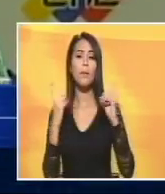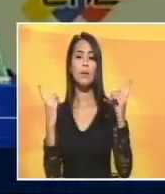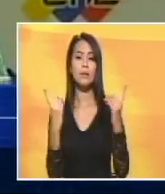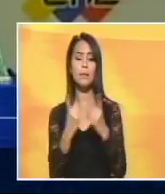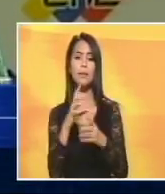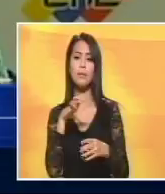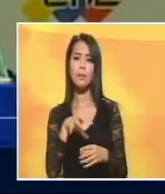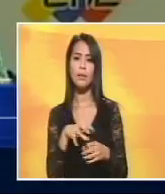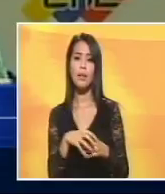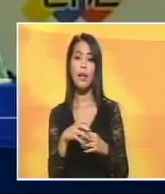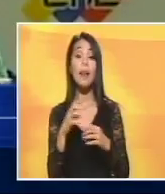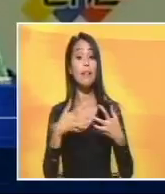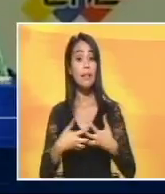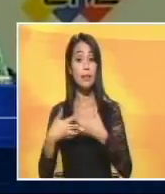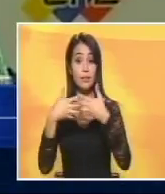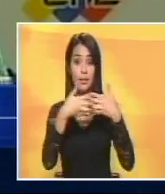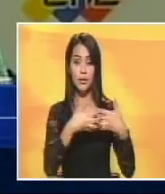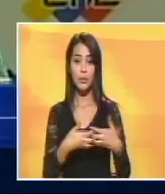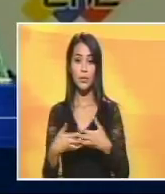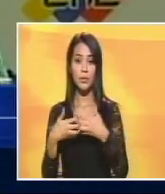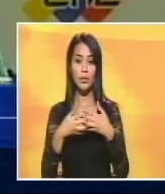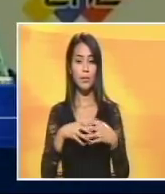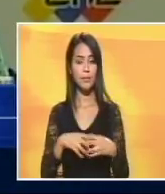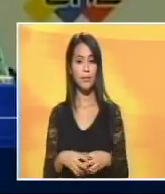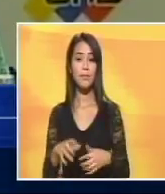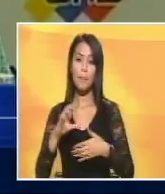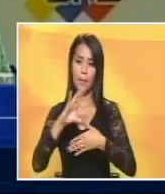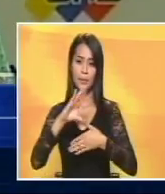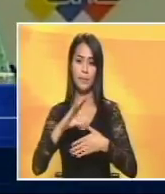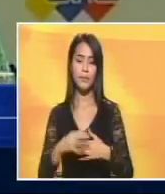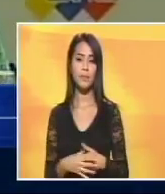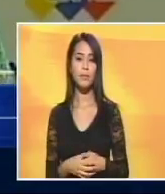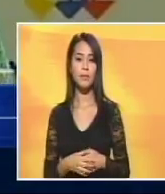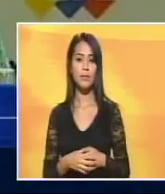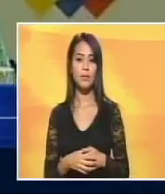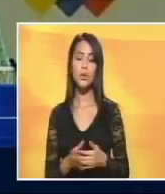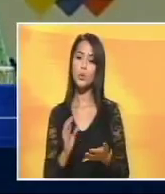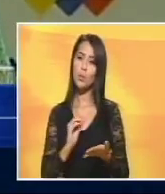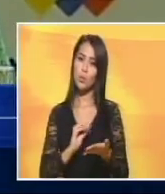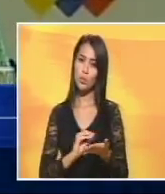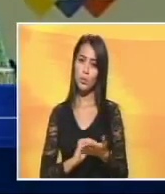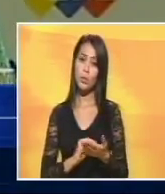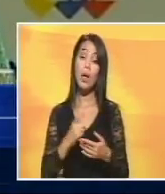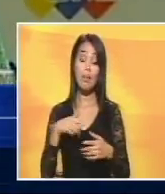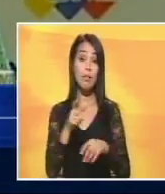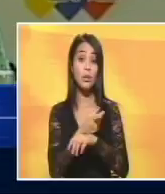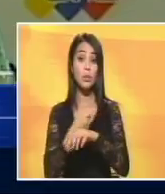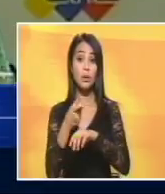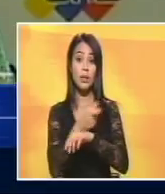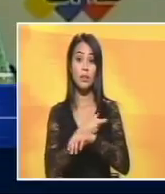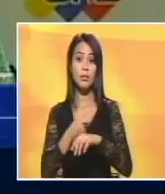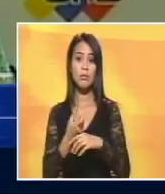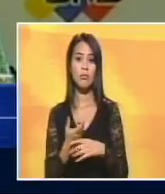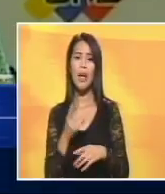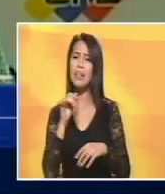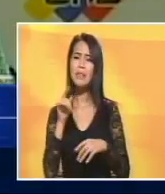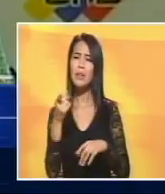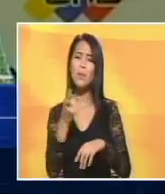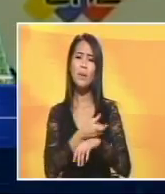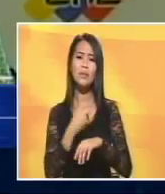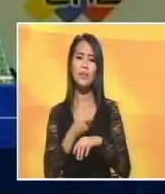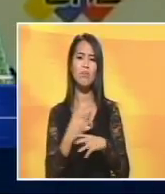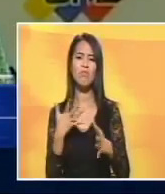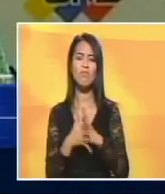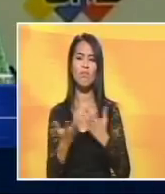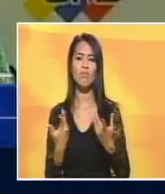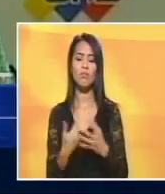de Estado de Estados Unidos de América. Nuevamente, ese gobierno pretende calificar